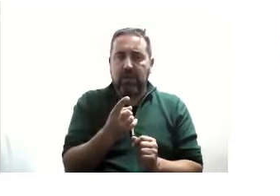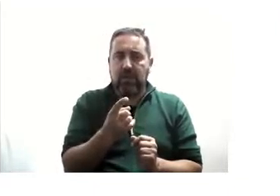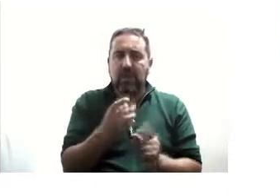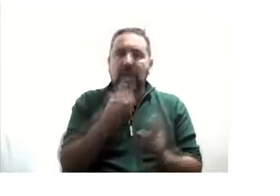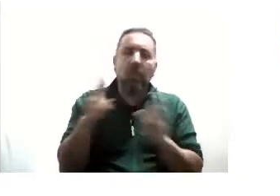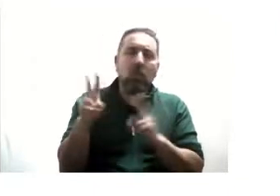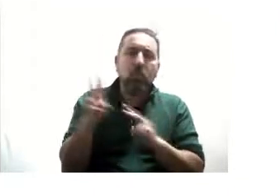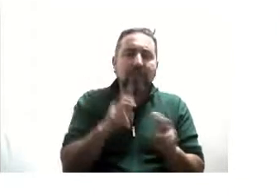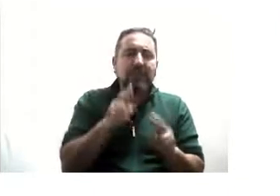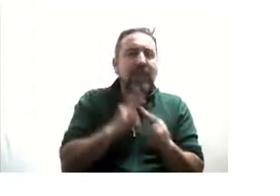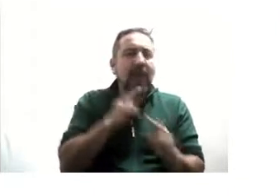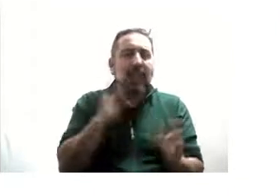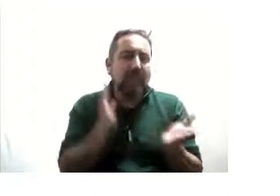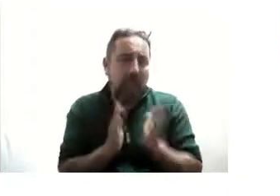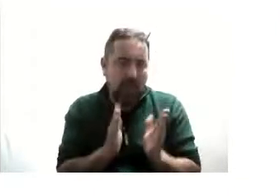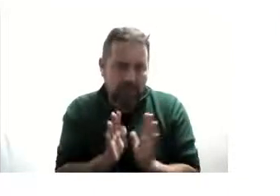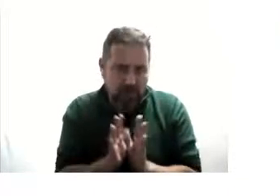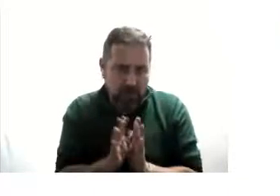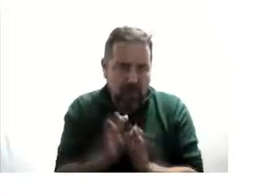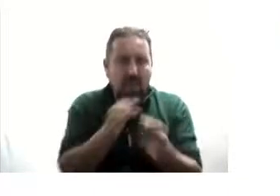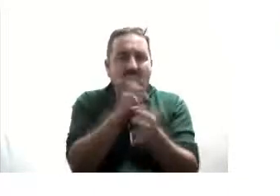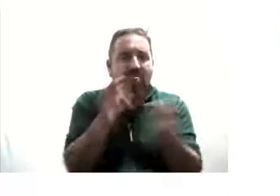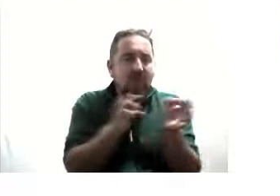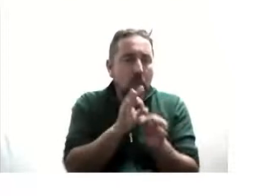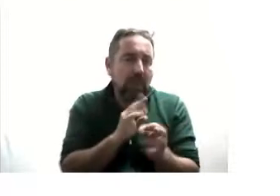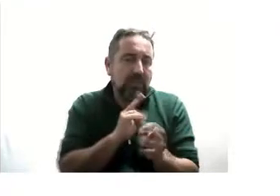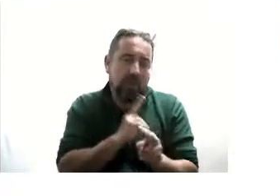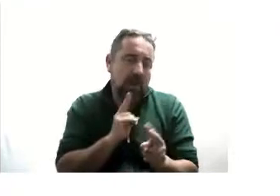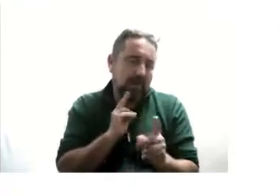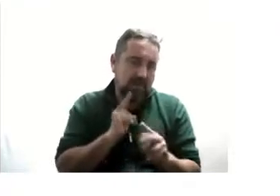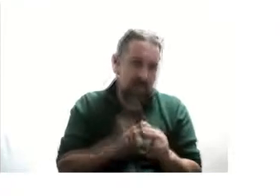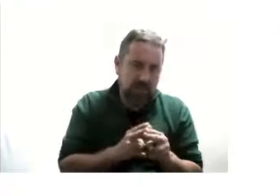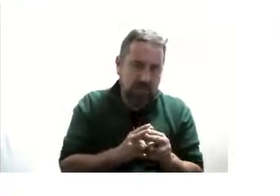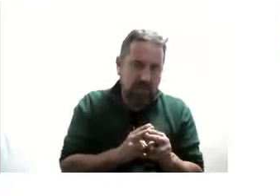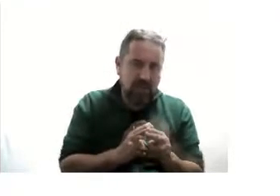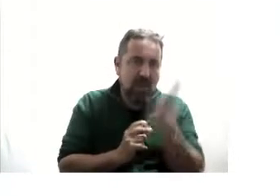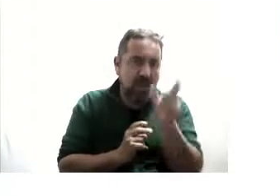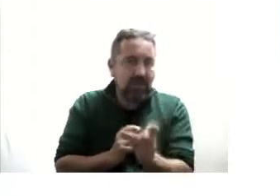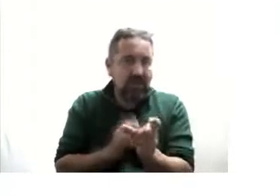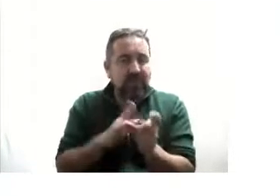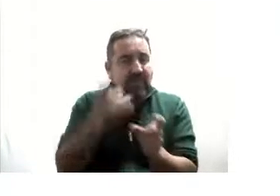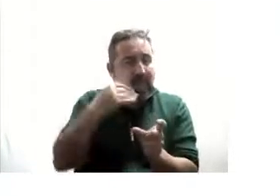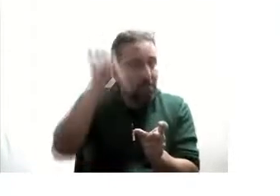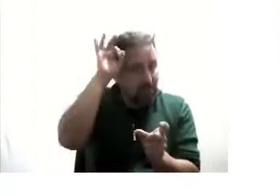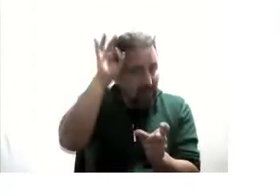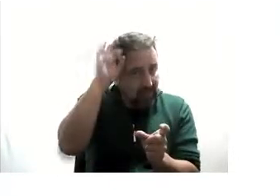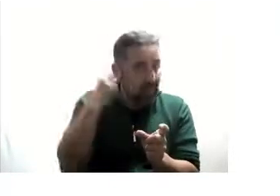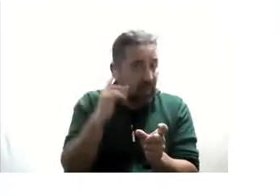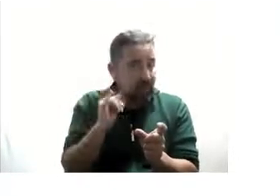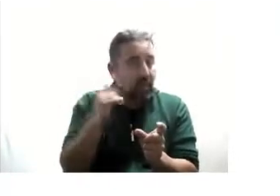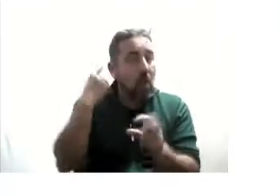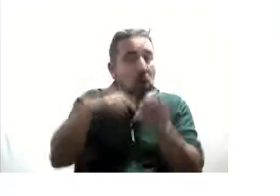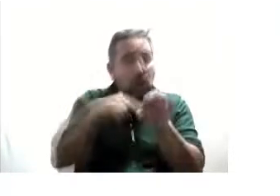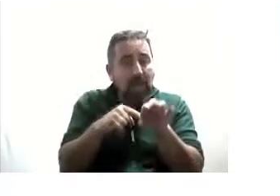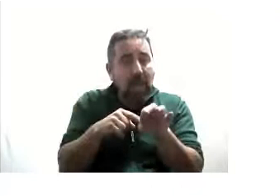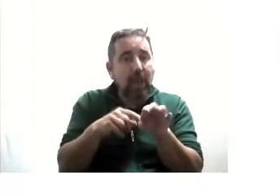aplicables las nuevas terapias, por ejemplo, de células madre, etcétera, etcétera, a personas portadoras de implantes, sea coclear o